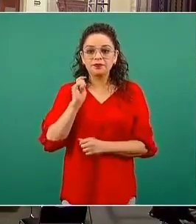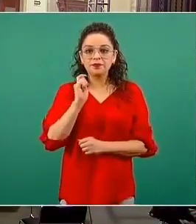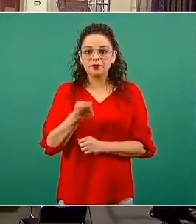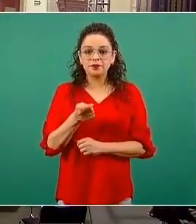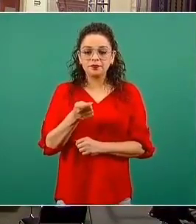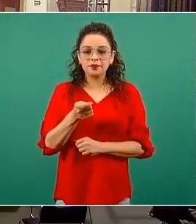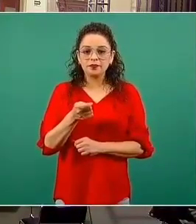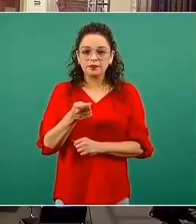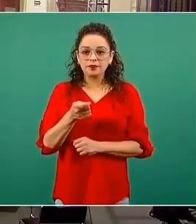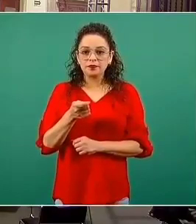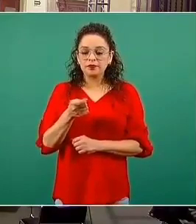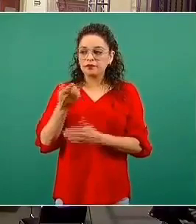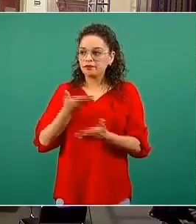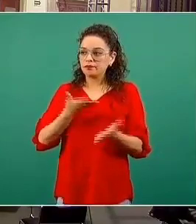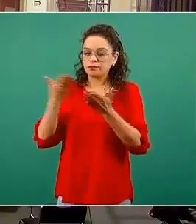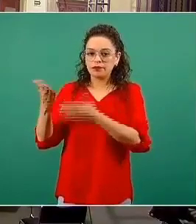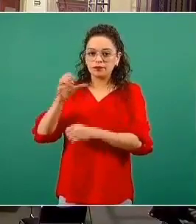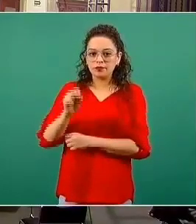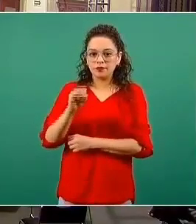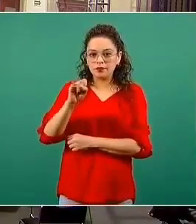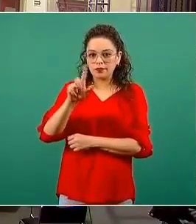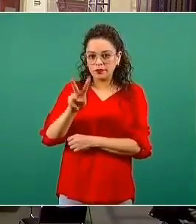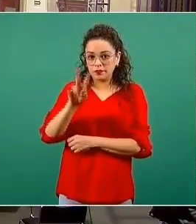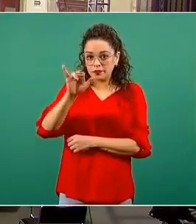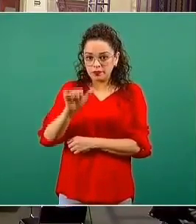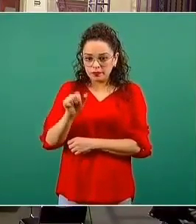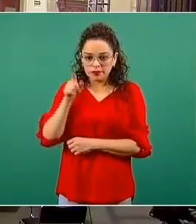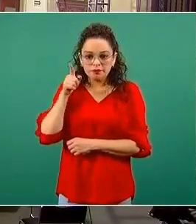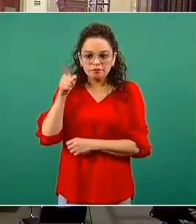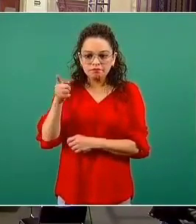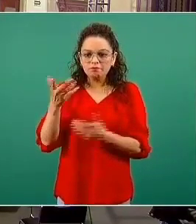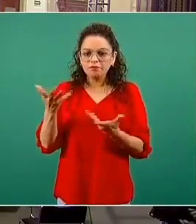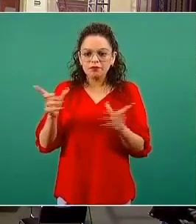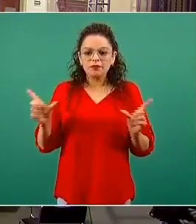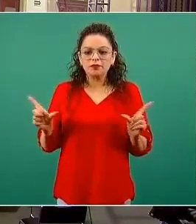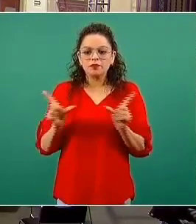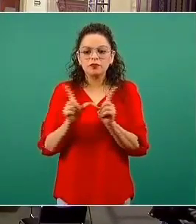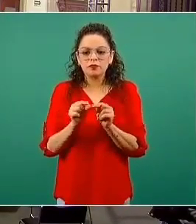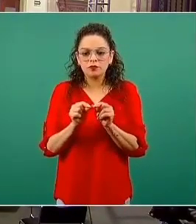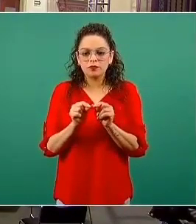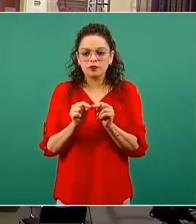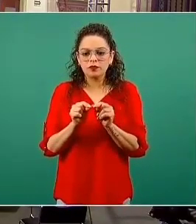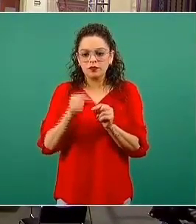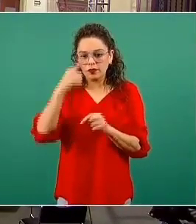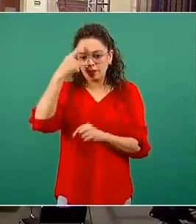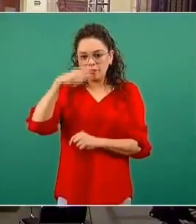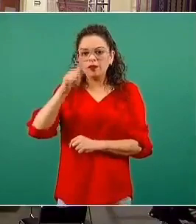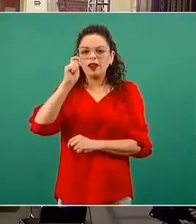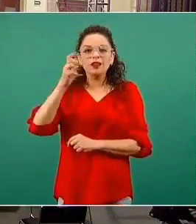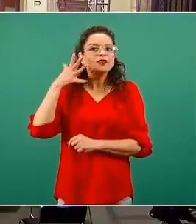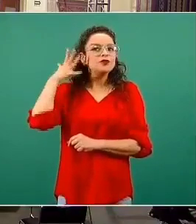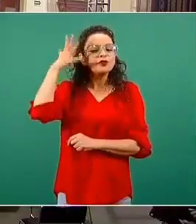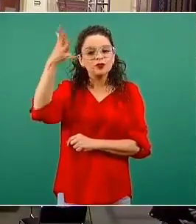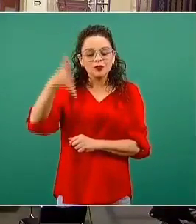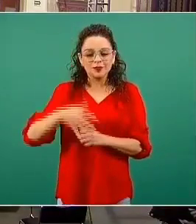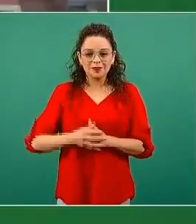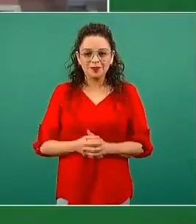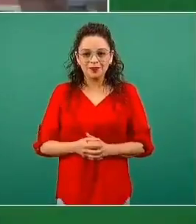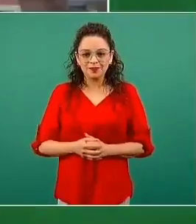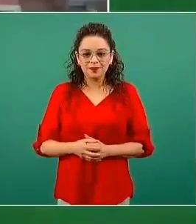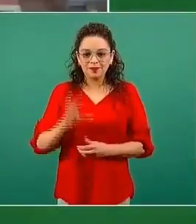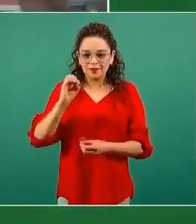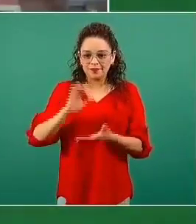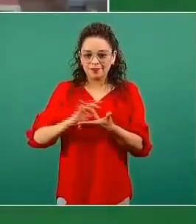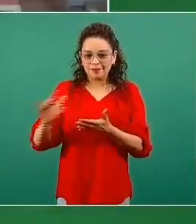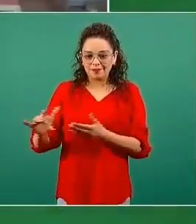vendrá Silvia Giorgilli, quien nos hará un resumen del futuro. Muchas gracias,